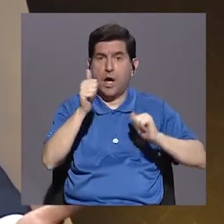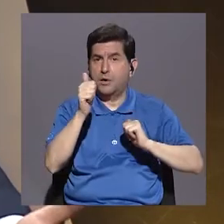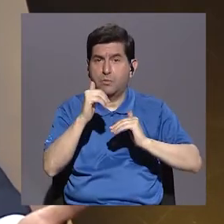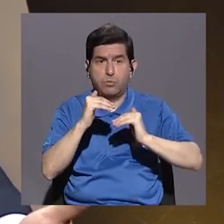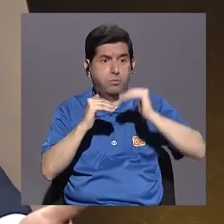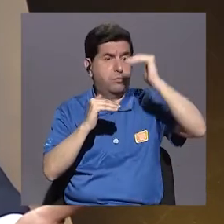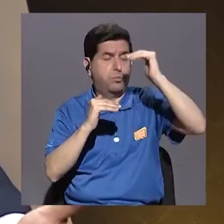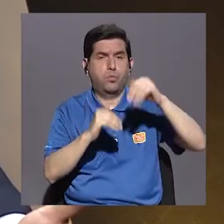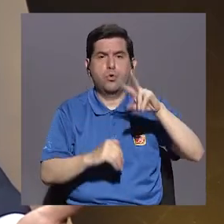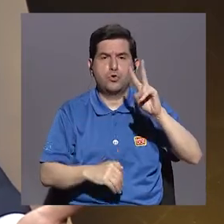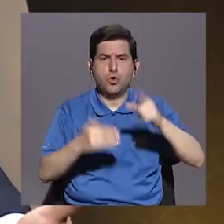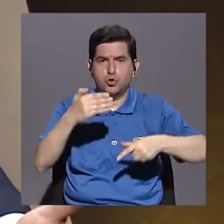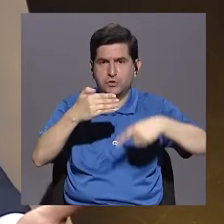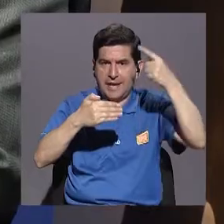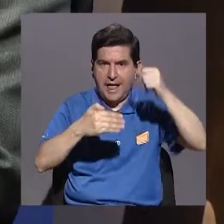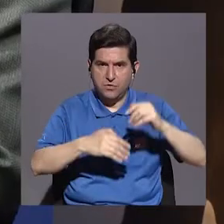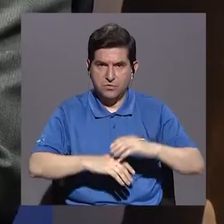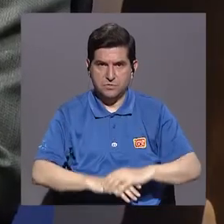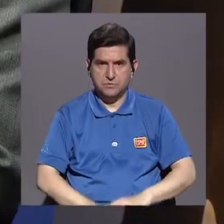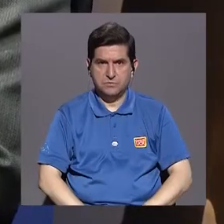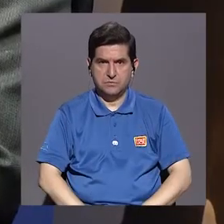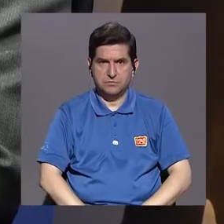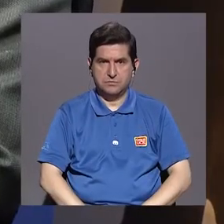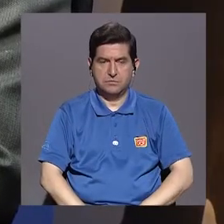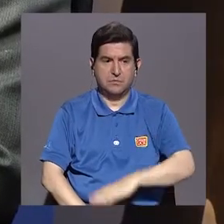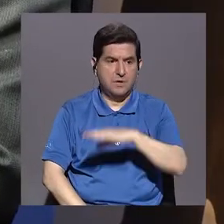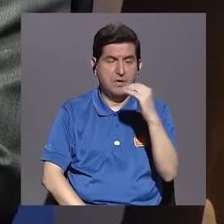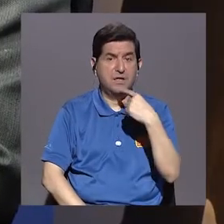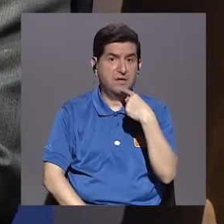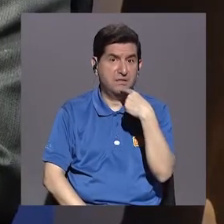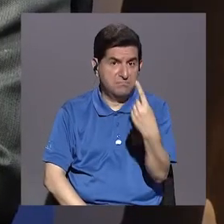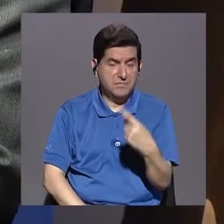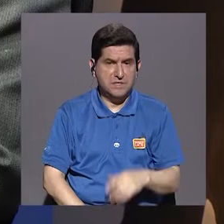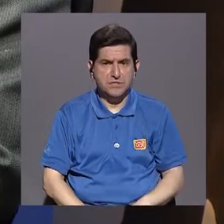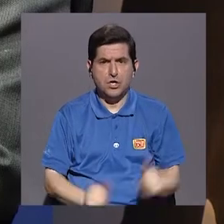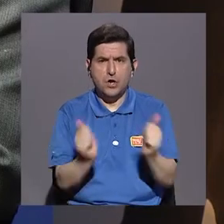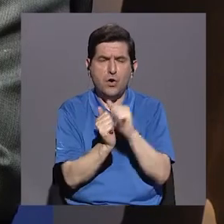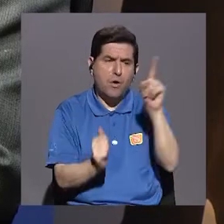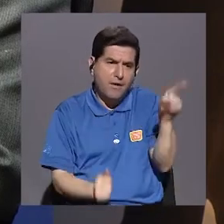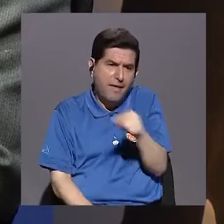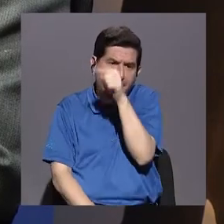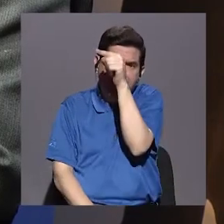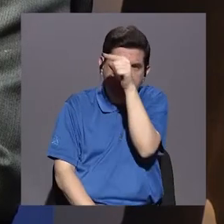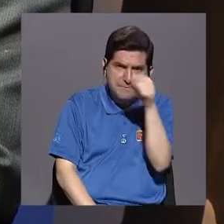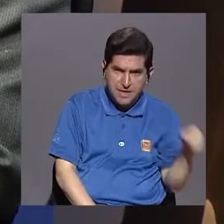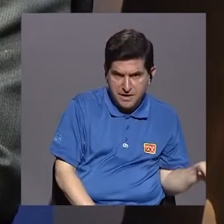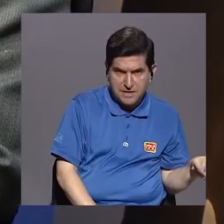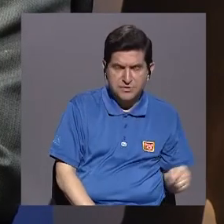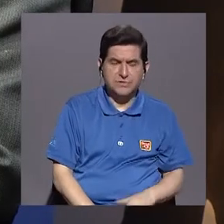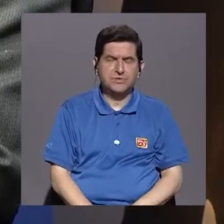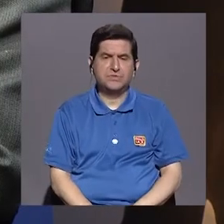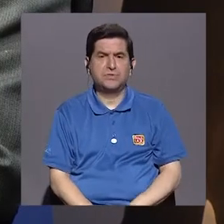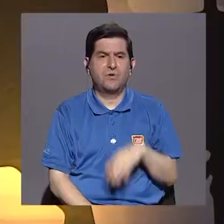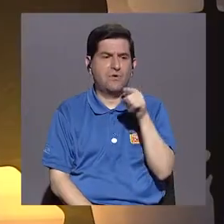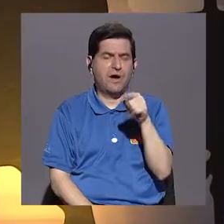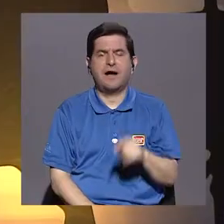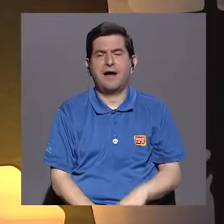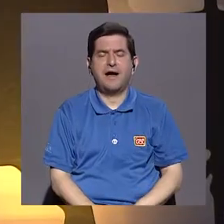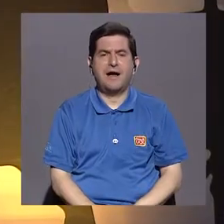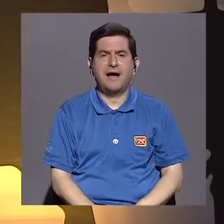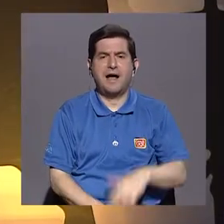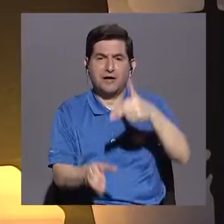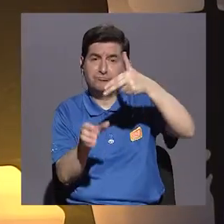suba más allá de los dos grados celsius sí y qué y qué se dice que con la eliminación de los hidrocarburos producidos